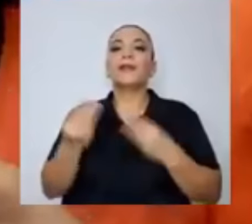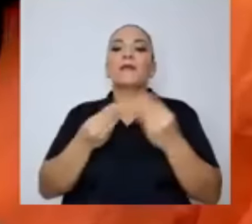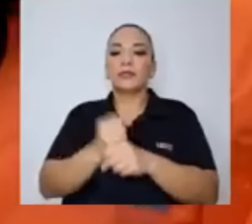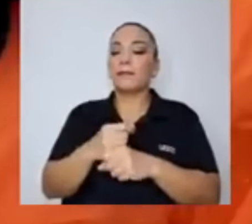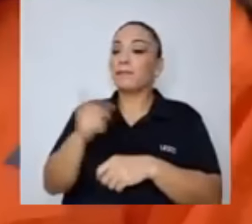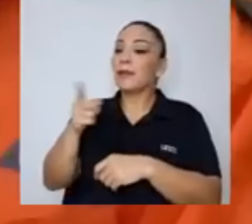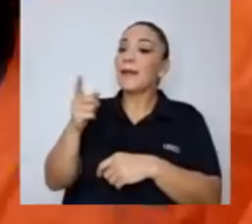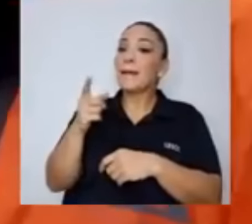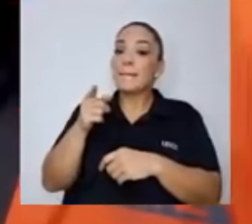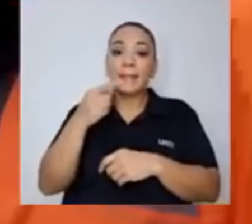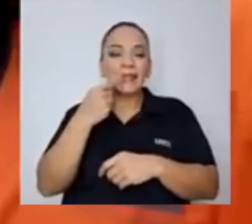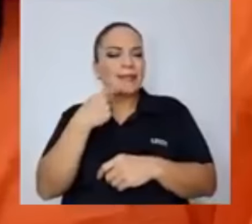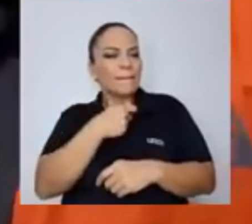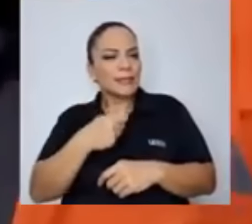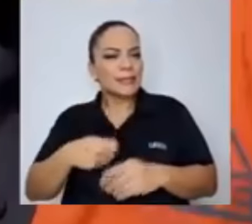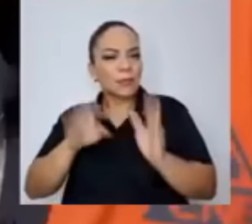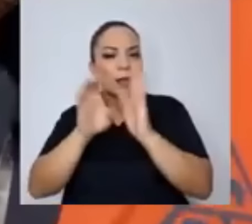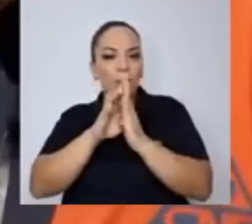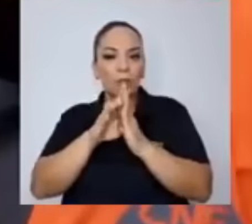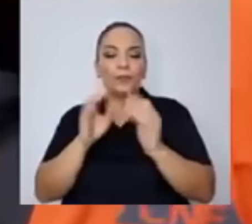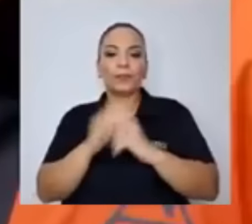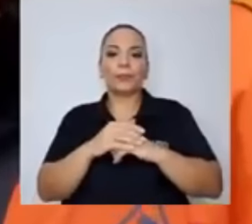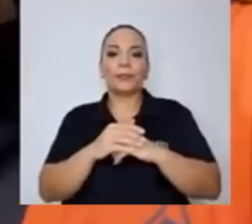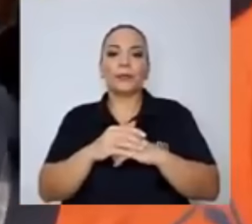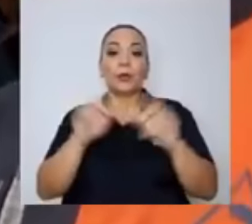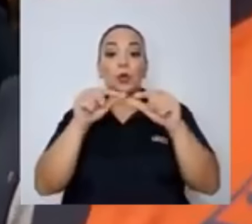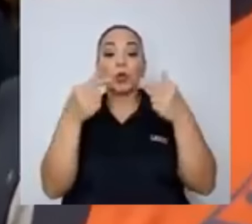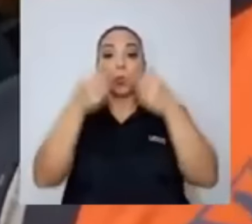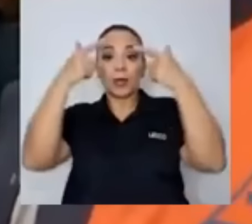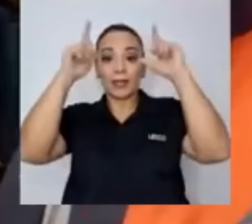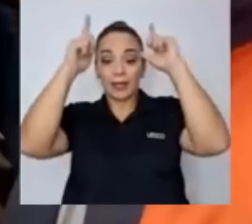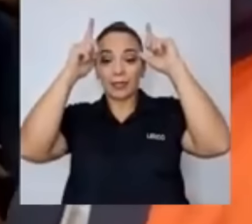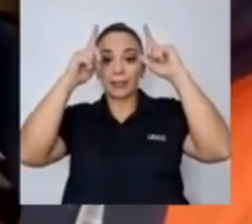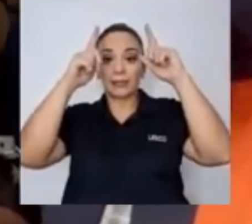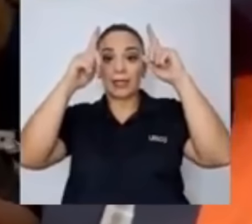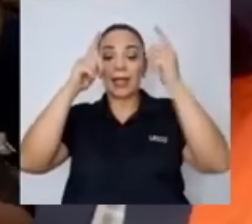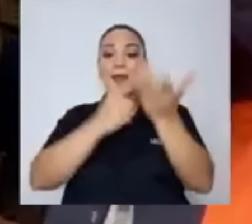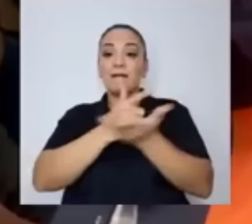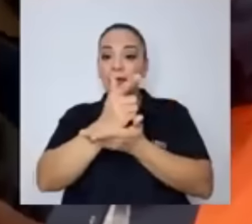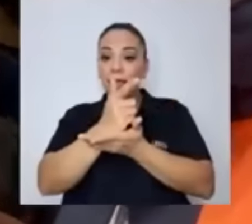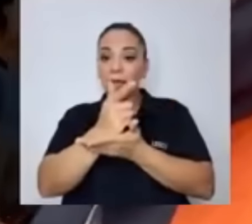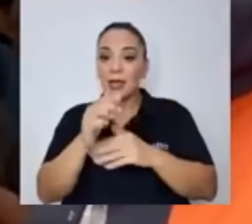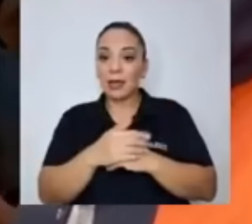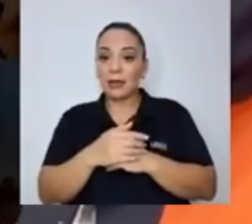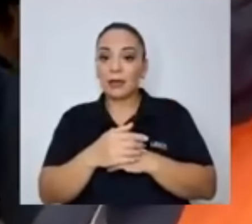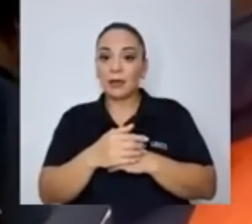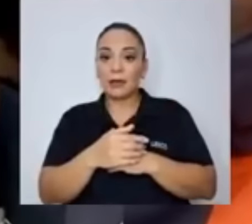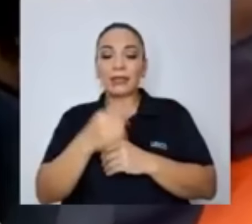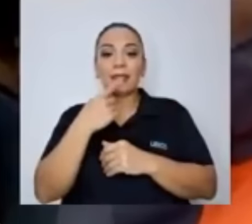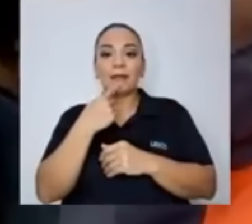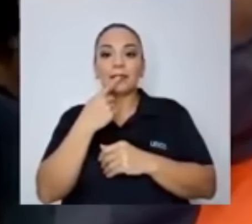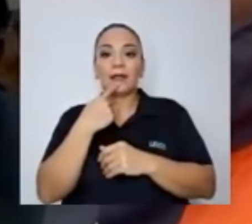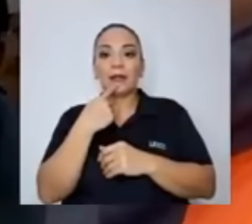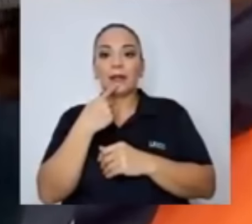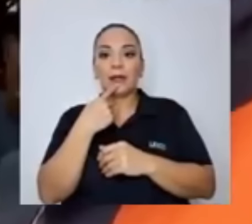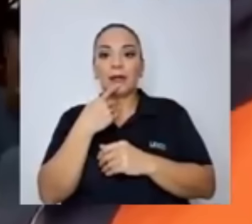Presidente, hoy vimos, por ejemplo, en el aeropuerto de Liberia, más bien en la Cámara de Ganaderos de Liberia, 18 furgones que llegaron procedentes del Salvador.